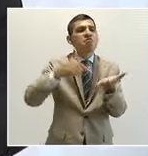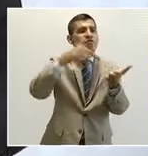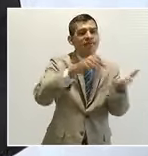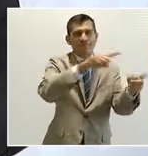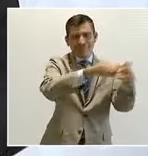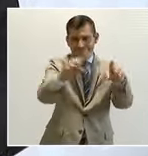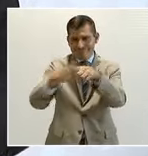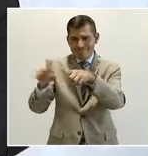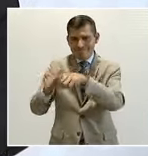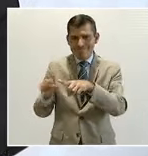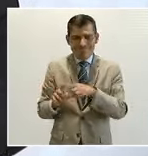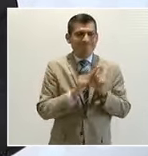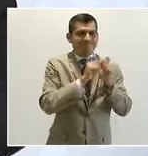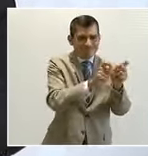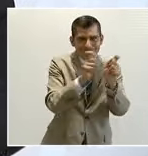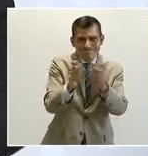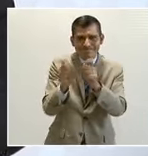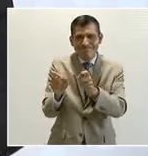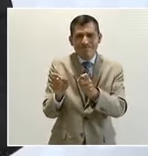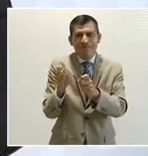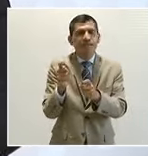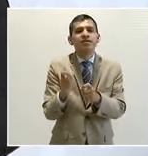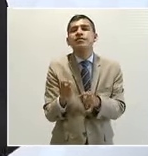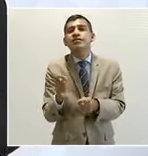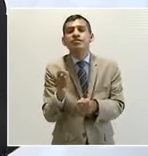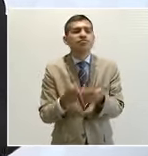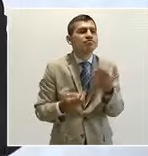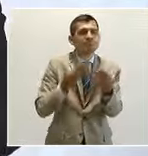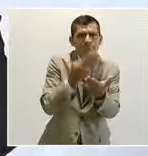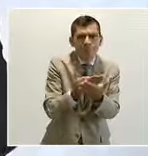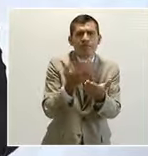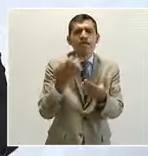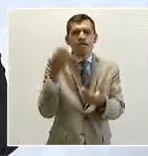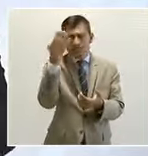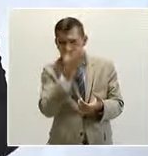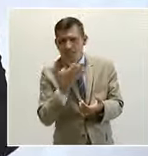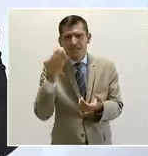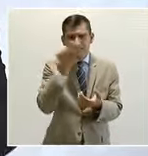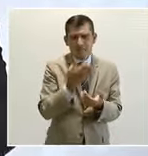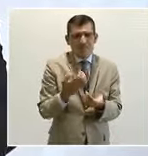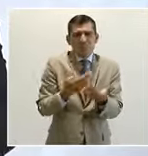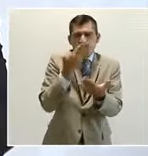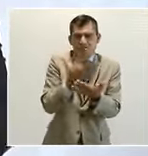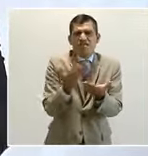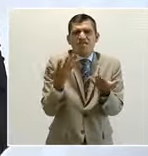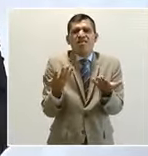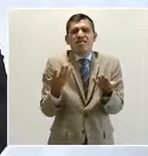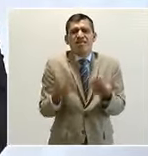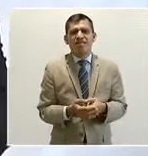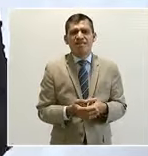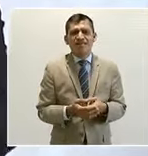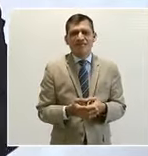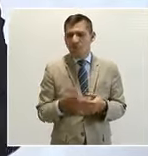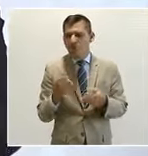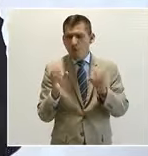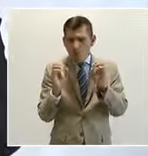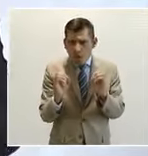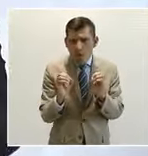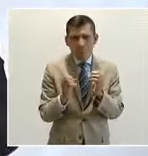solo llegaron presentaron examen O este decidieron